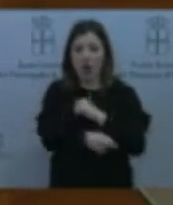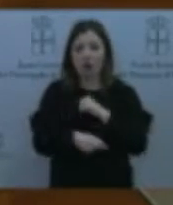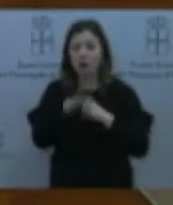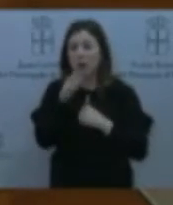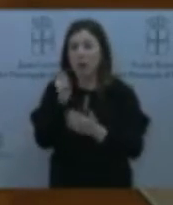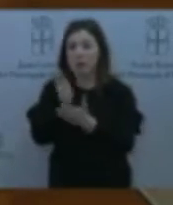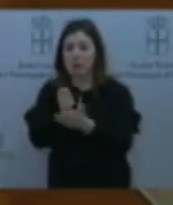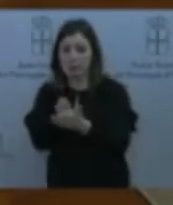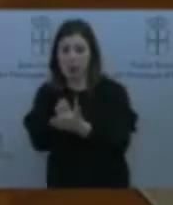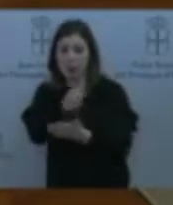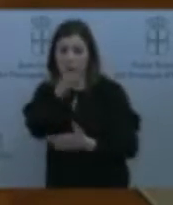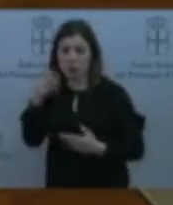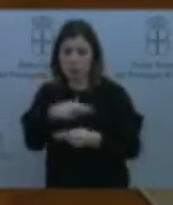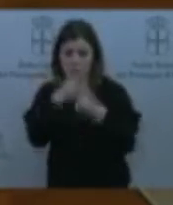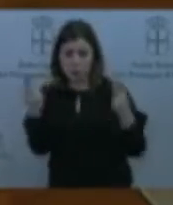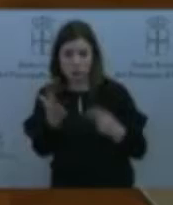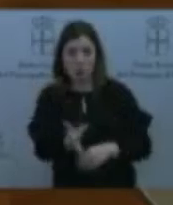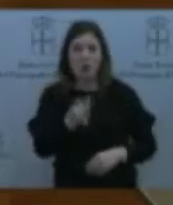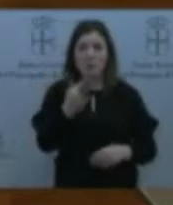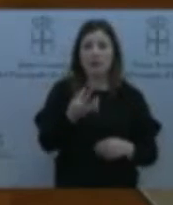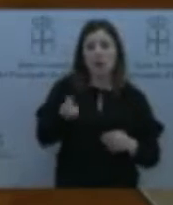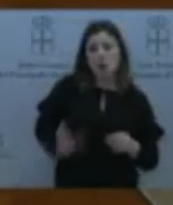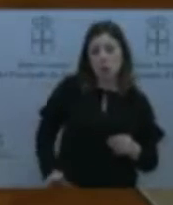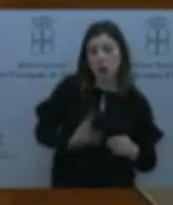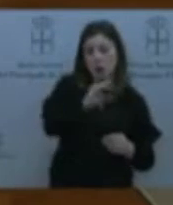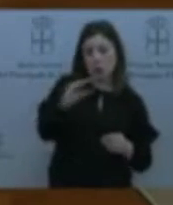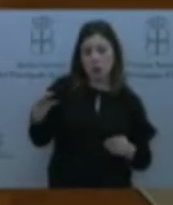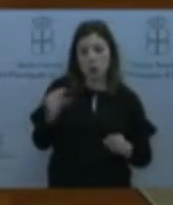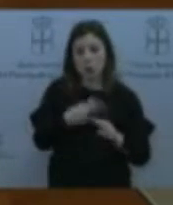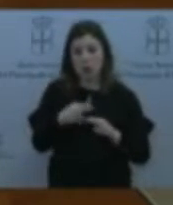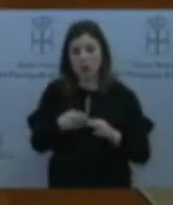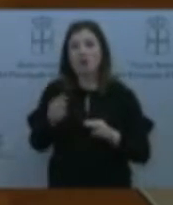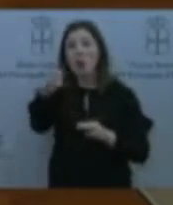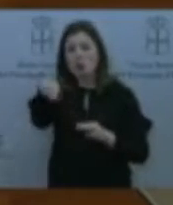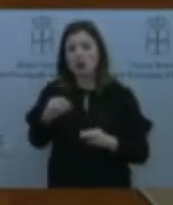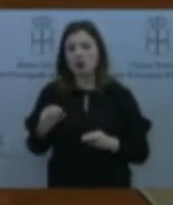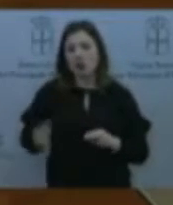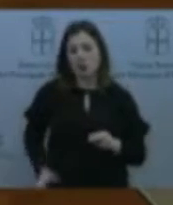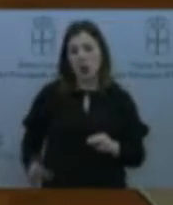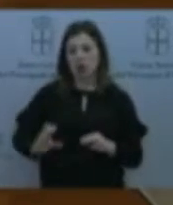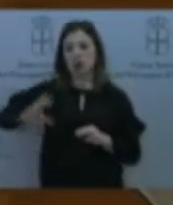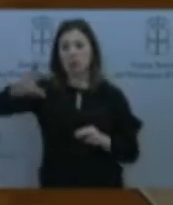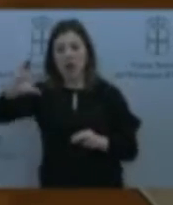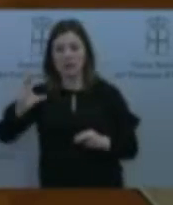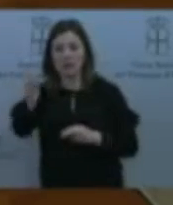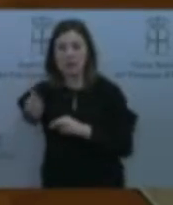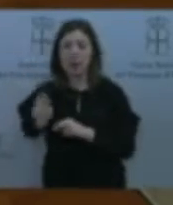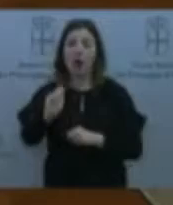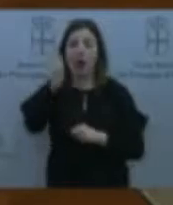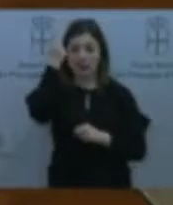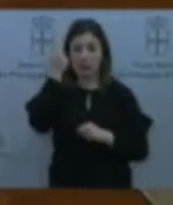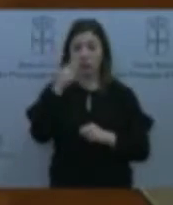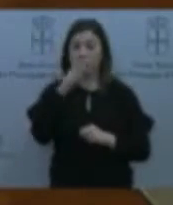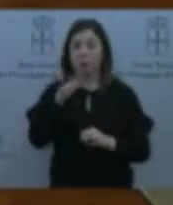los sueldos de los políticos, ustedes subían esos sueldos. Hubo logros de esa movilización ciudadana mundial, que